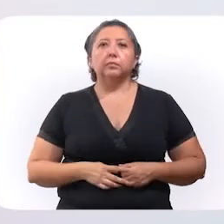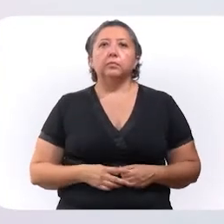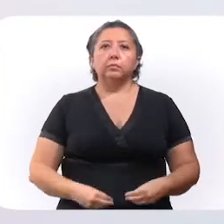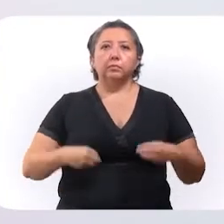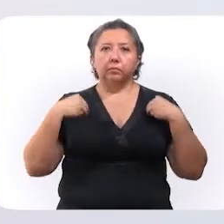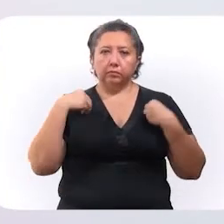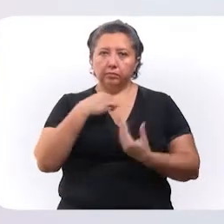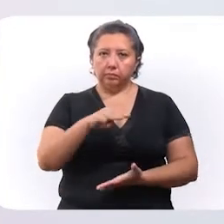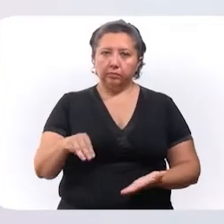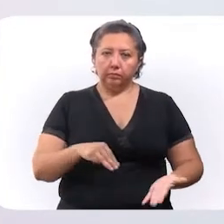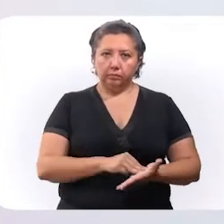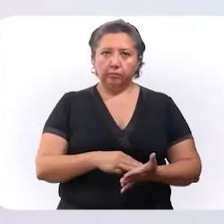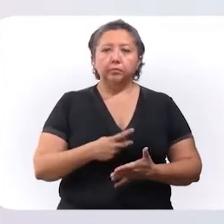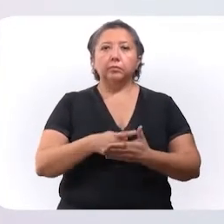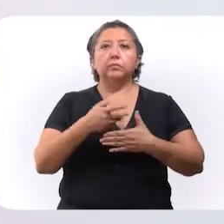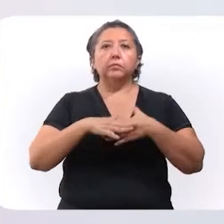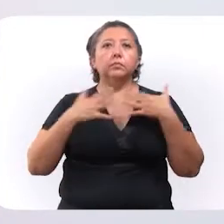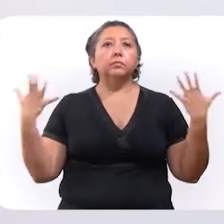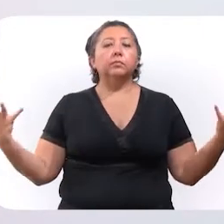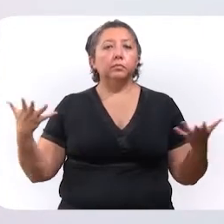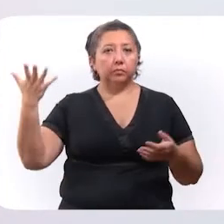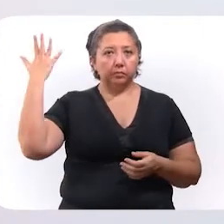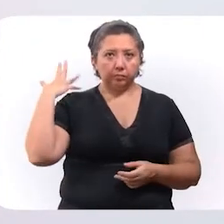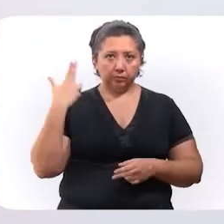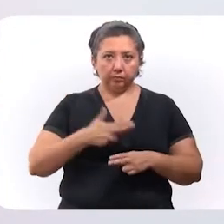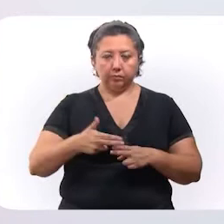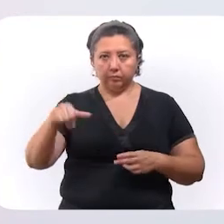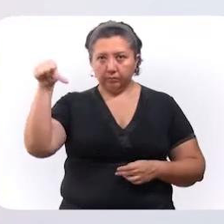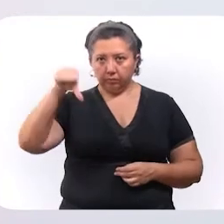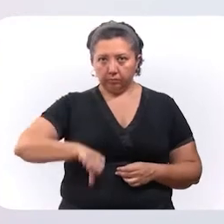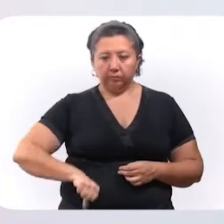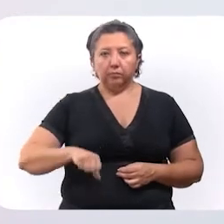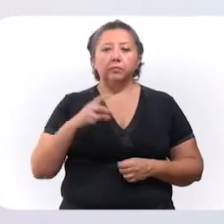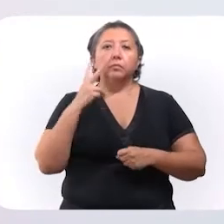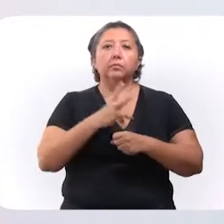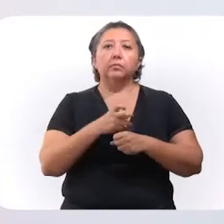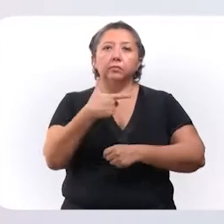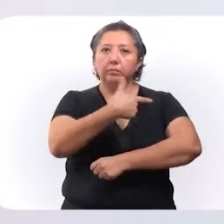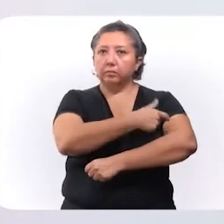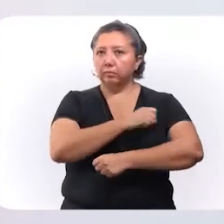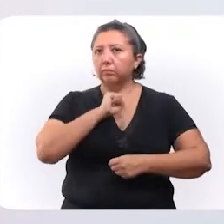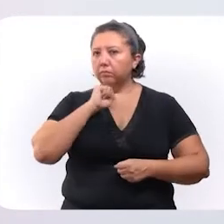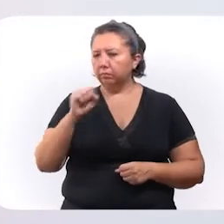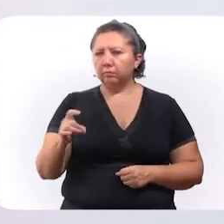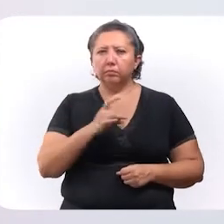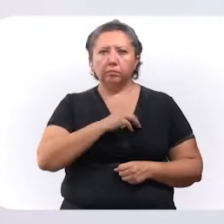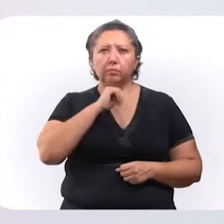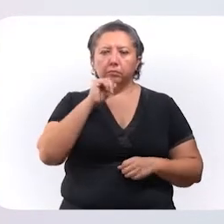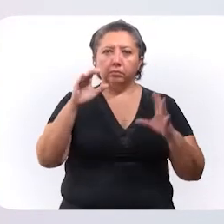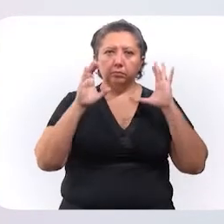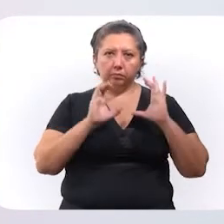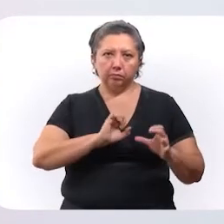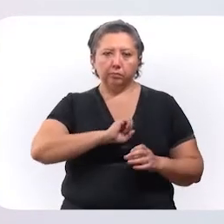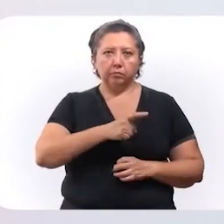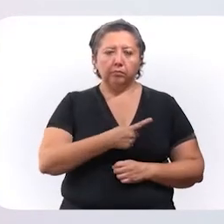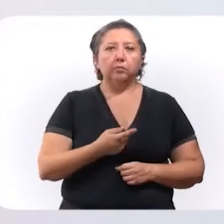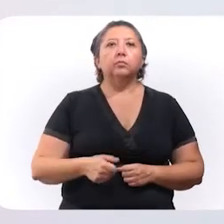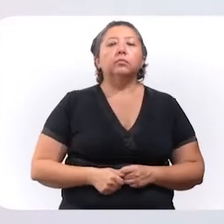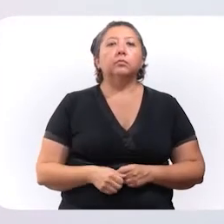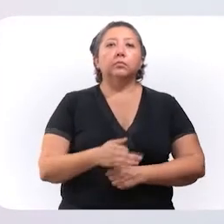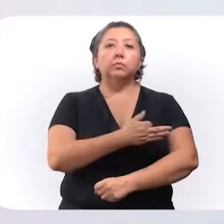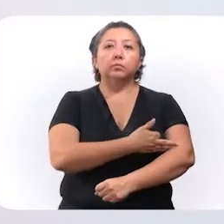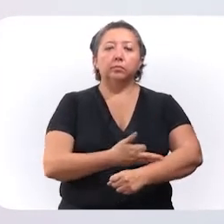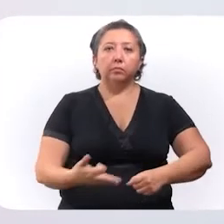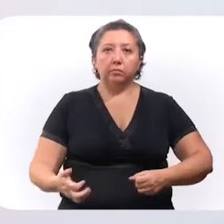que viven en Mérida, proceso que se realizó hasta el día de hoy. Los invitamos a vacunarse sin temor para proteger nuestra salud y la de